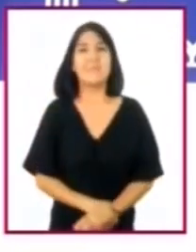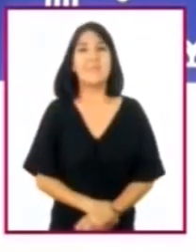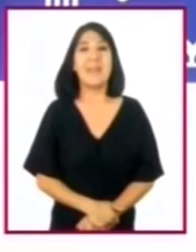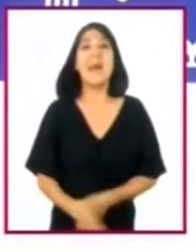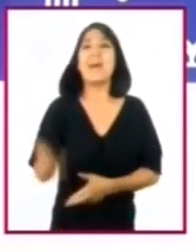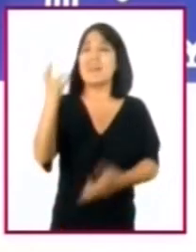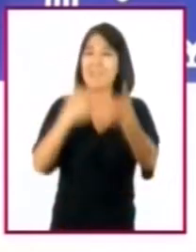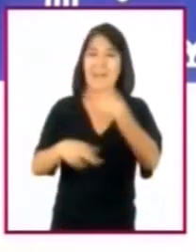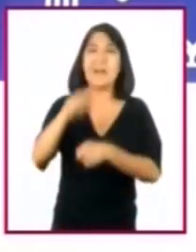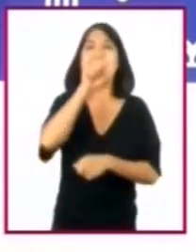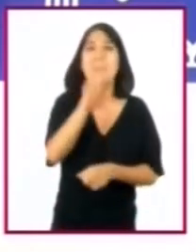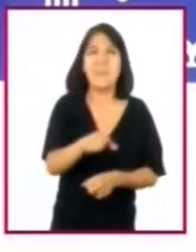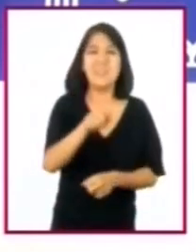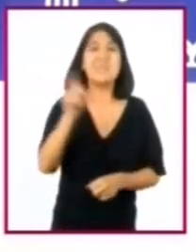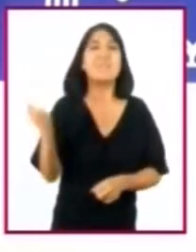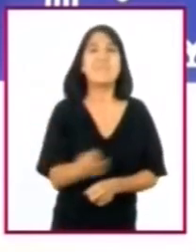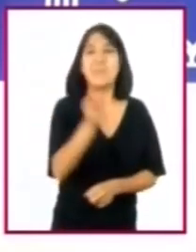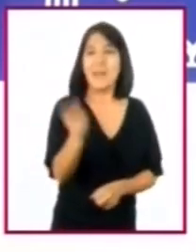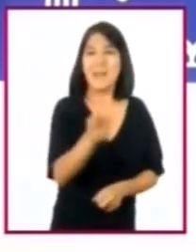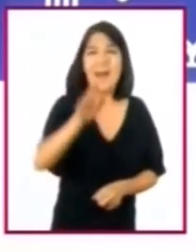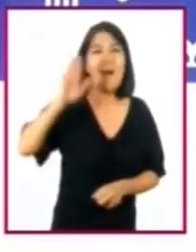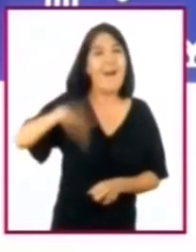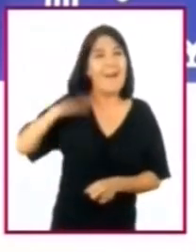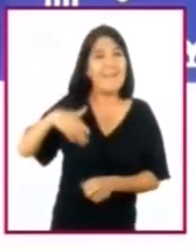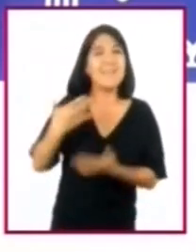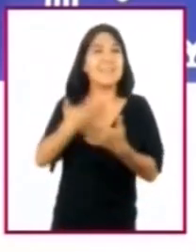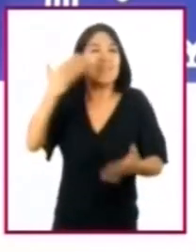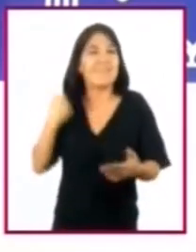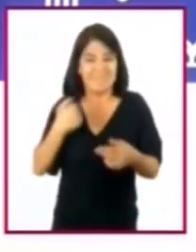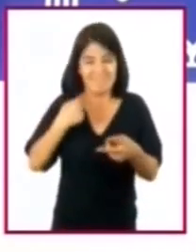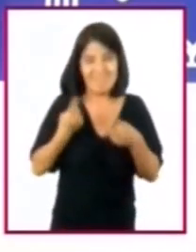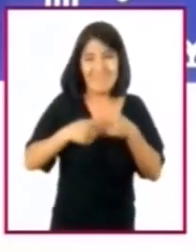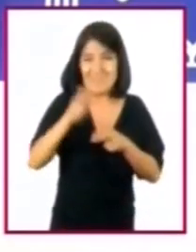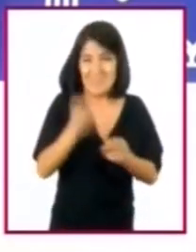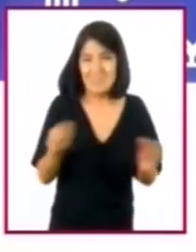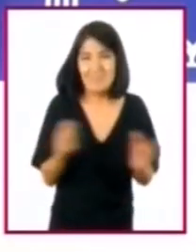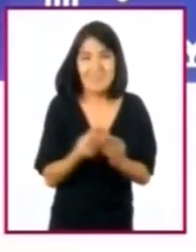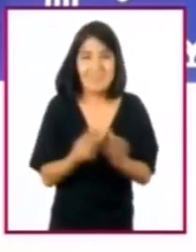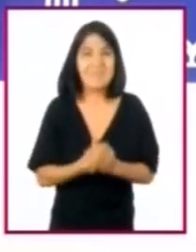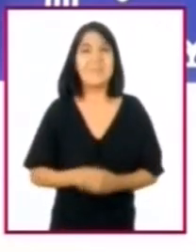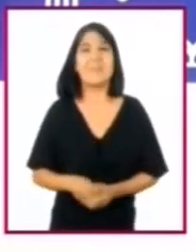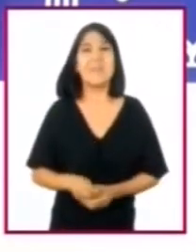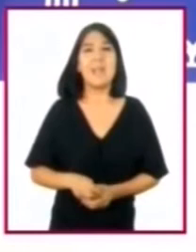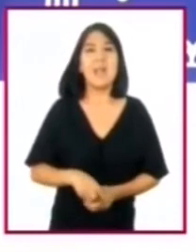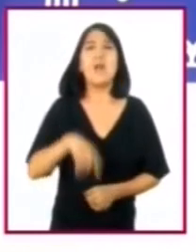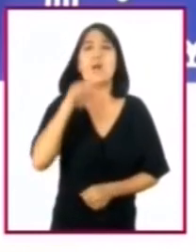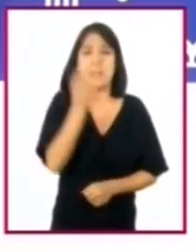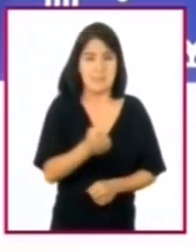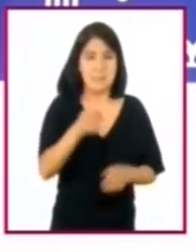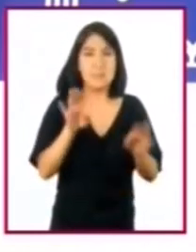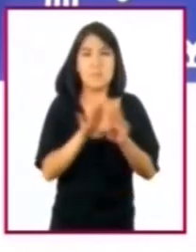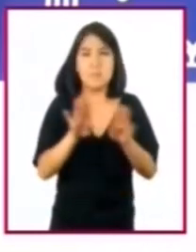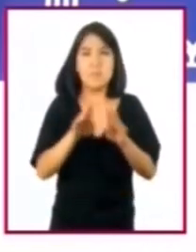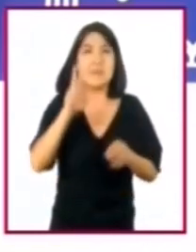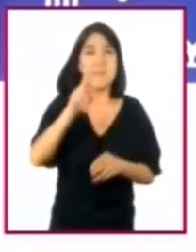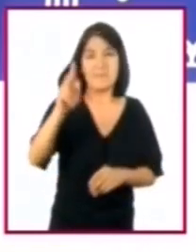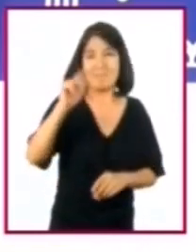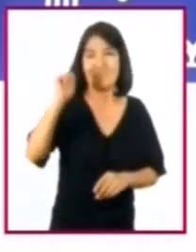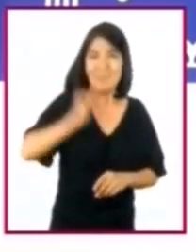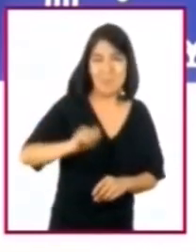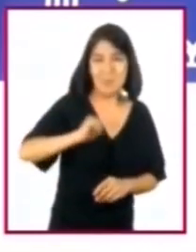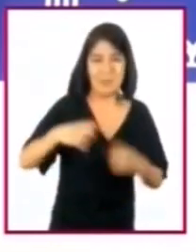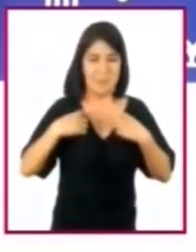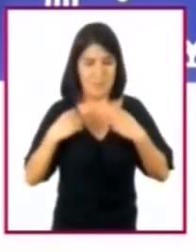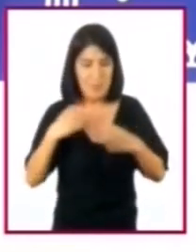Regresemos ahora a la pregunta que les planteé al inicio de la sesión. A partir de los vestigios arqueológicos,